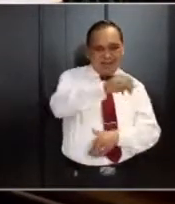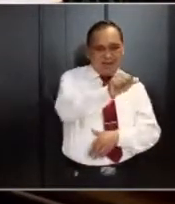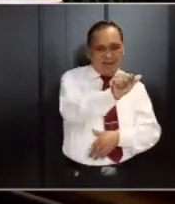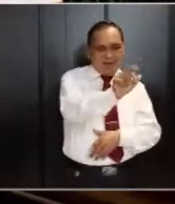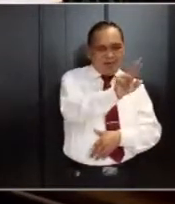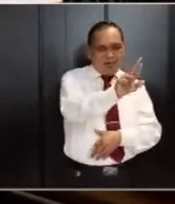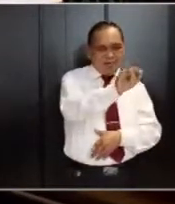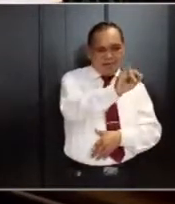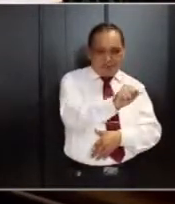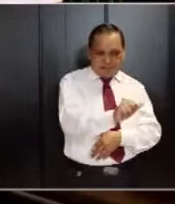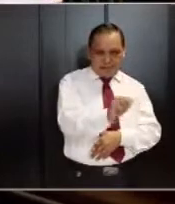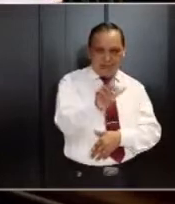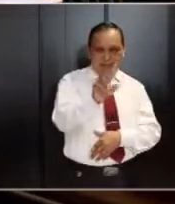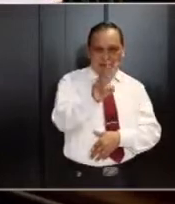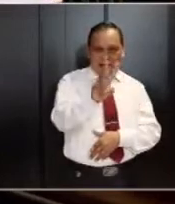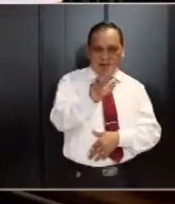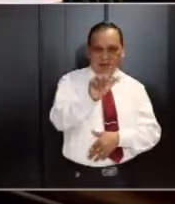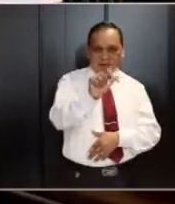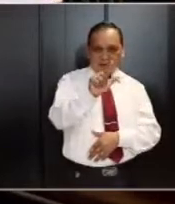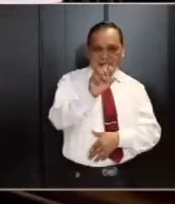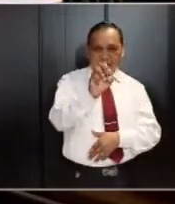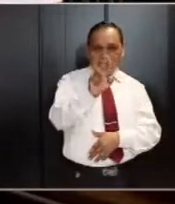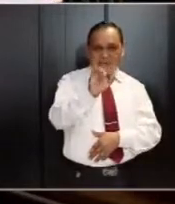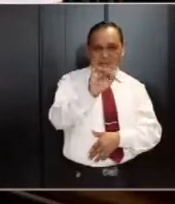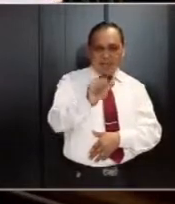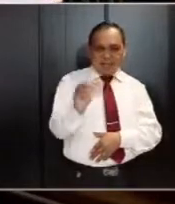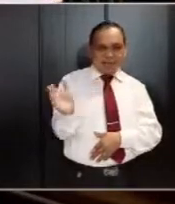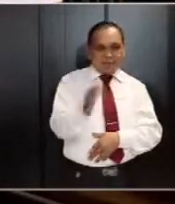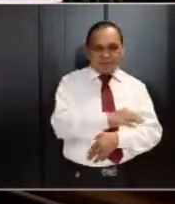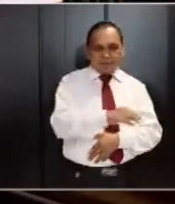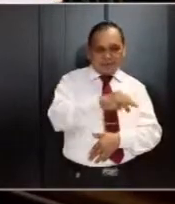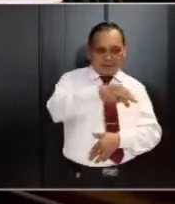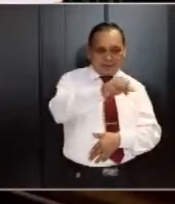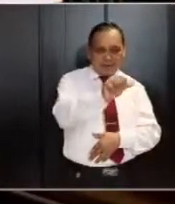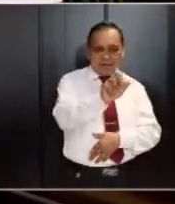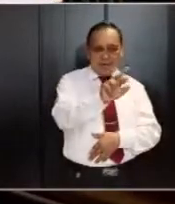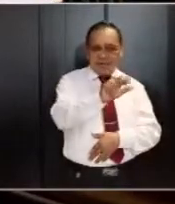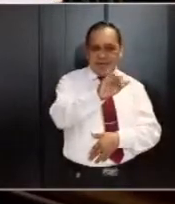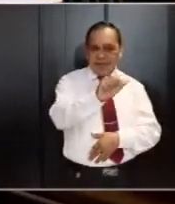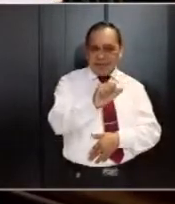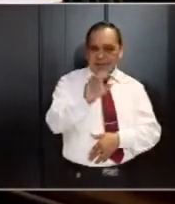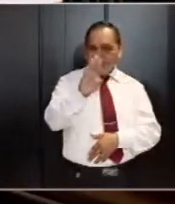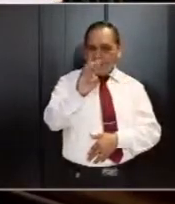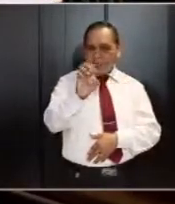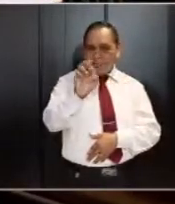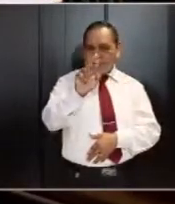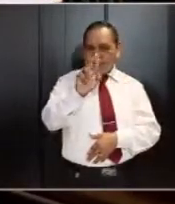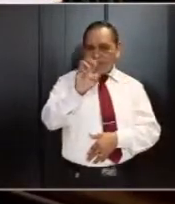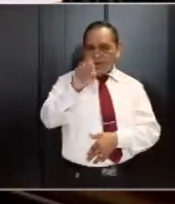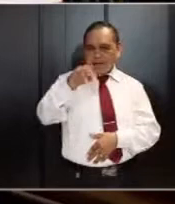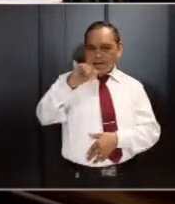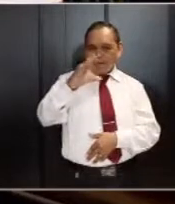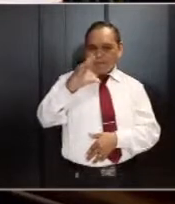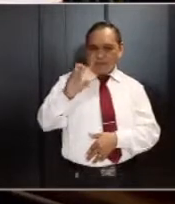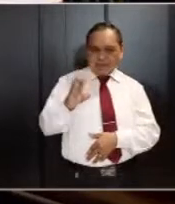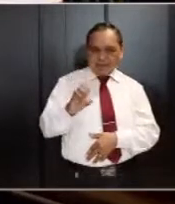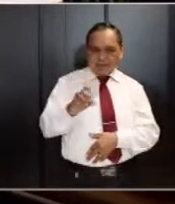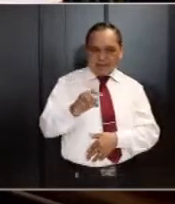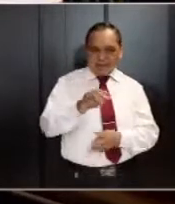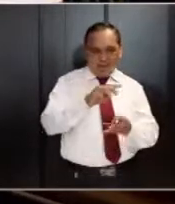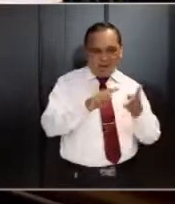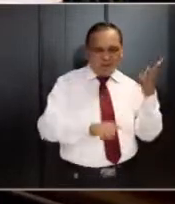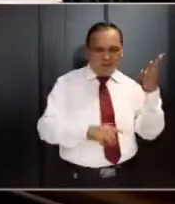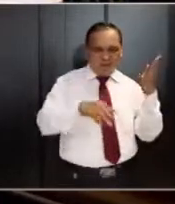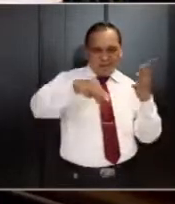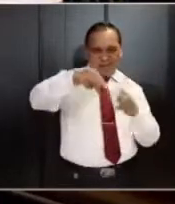María... María Ariadna María, Melissa María y María Berenice, las 4 Marías, pero nunca